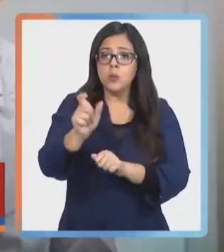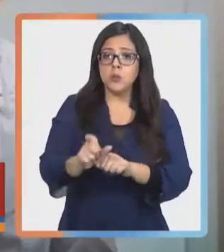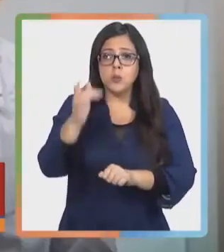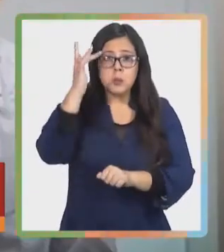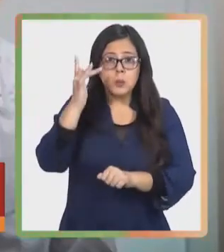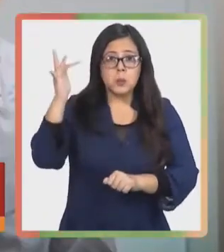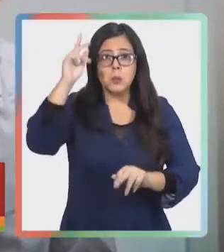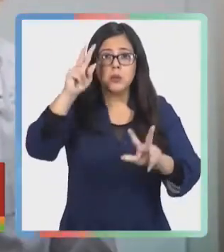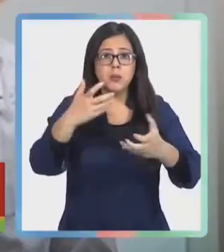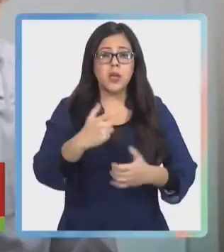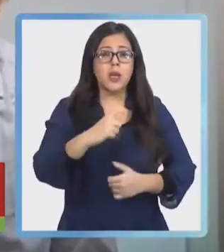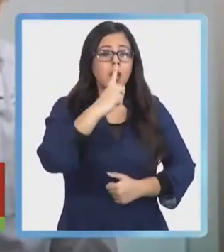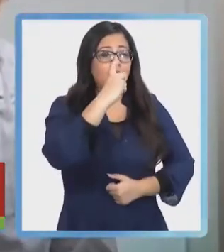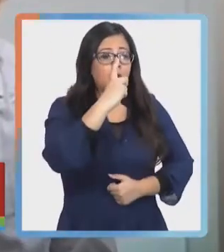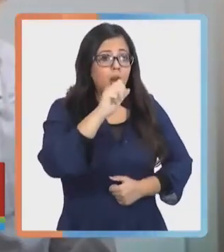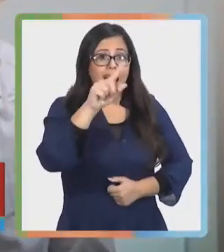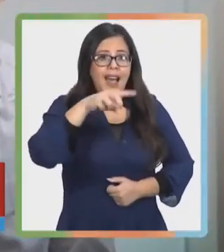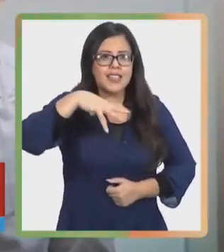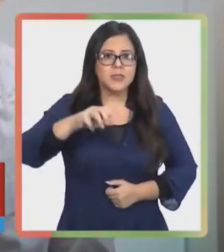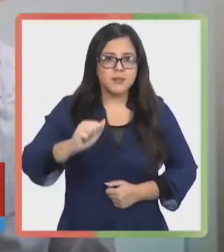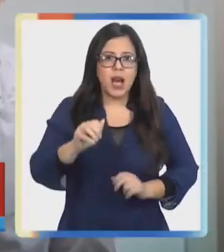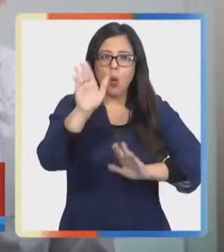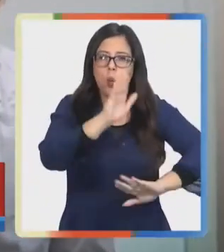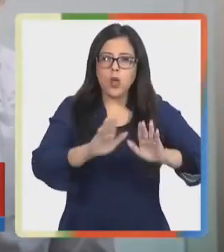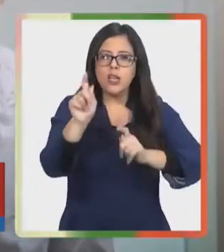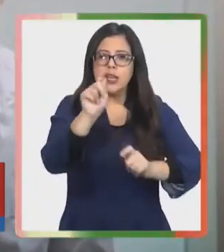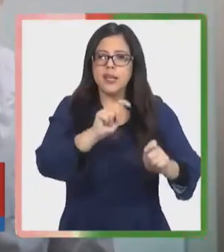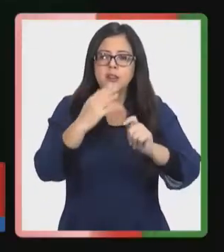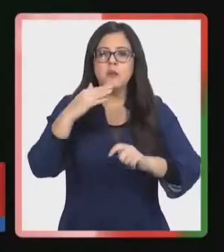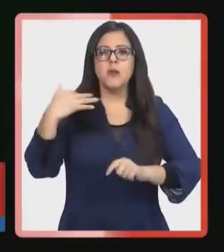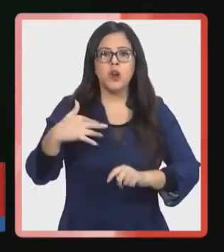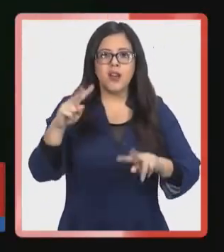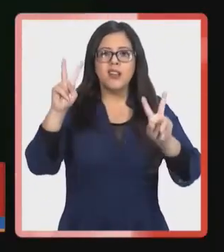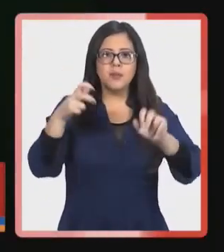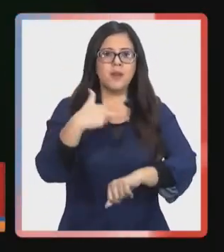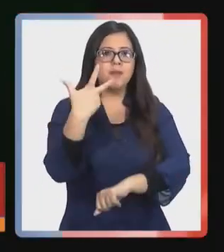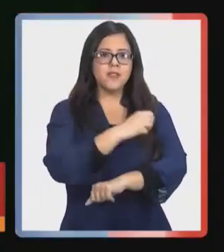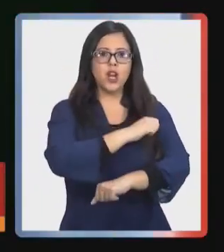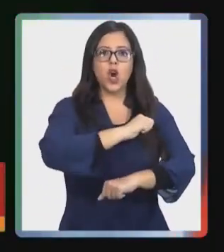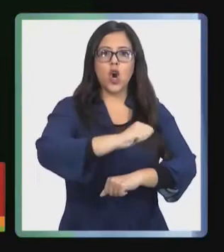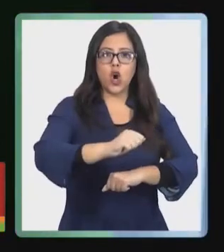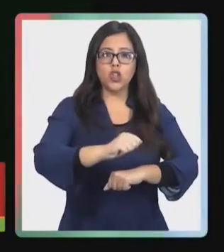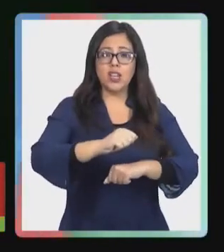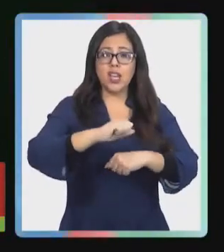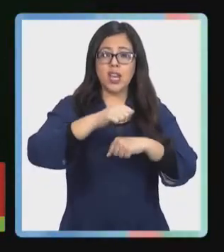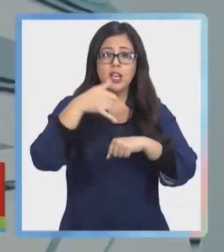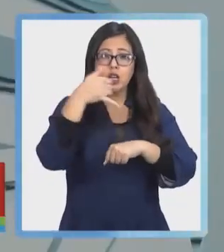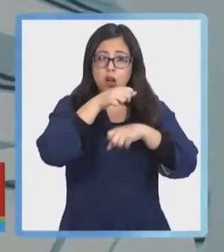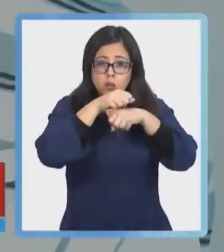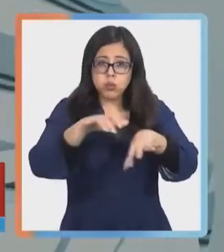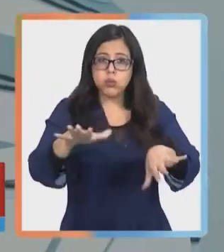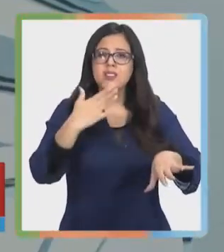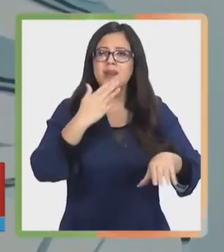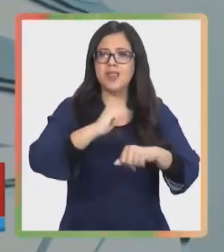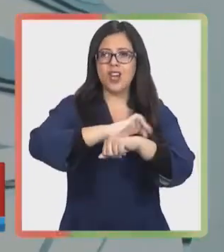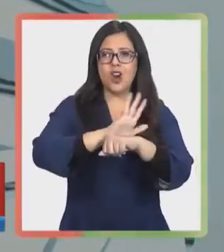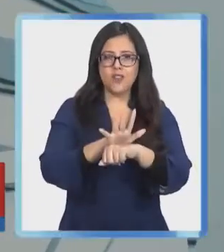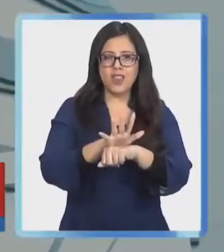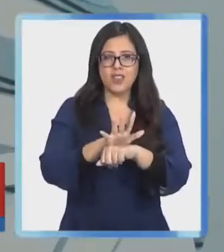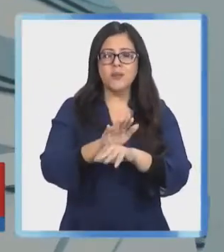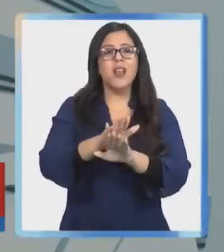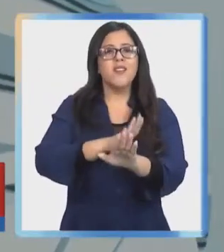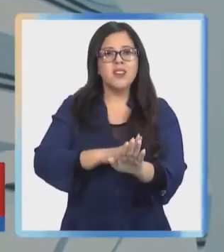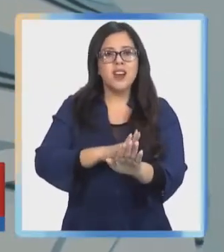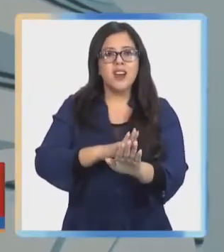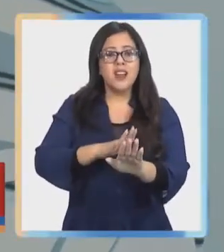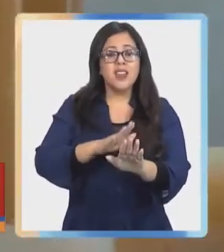con una especialista sobre el asma, sus cuidados y tratamientos y la importancia de la vacunación contra la influenza y contra el